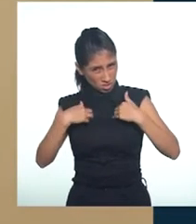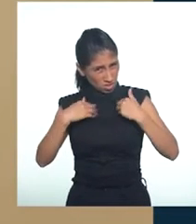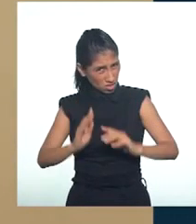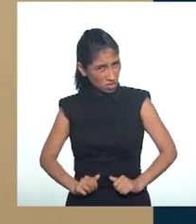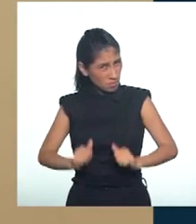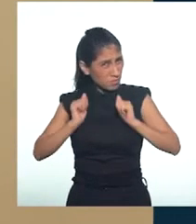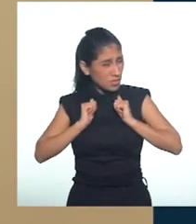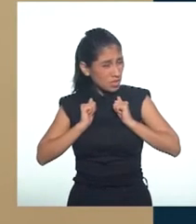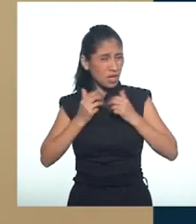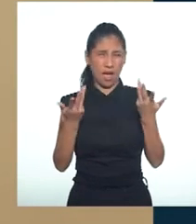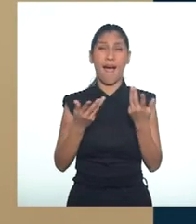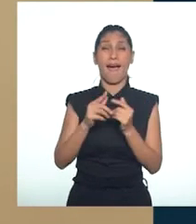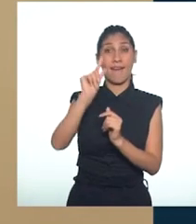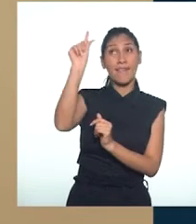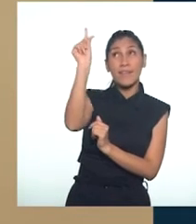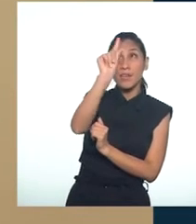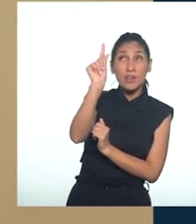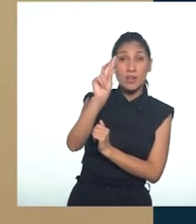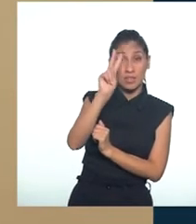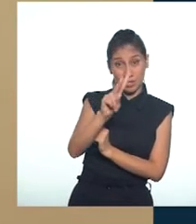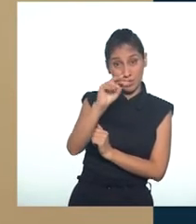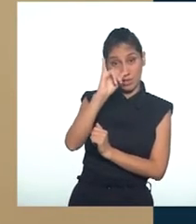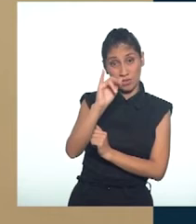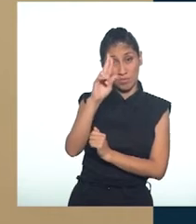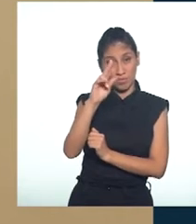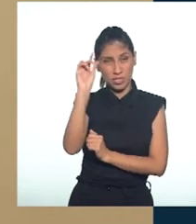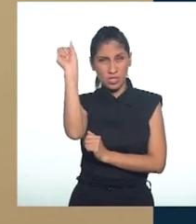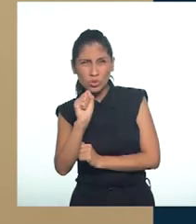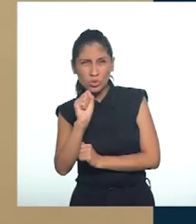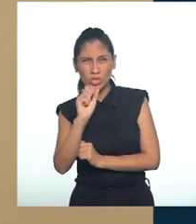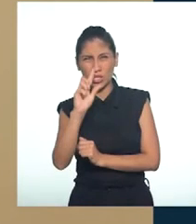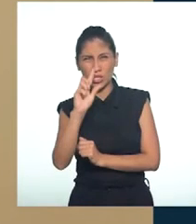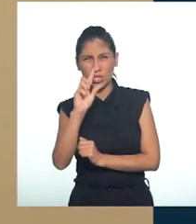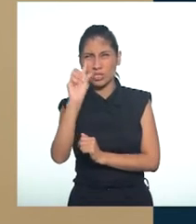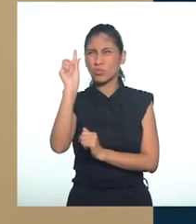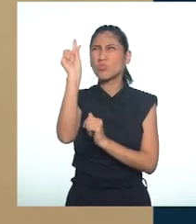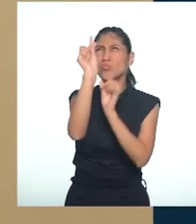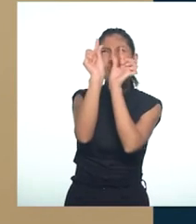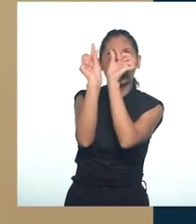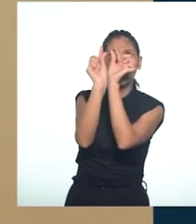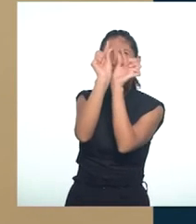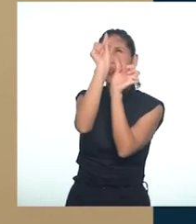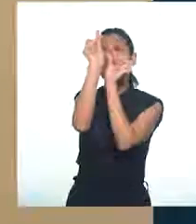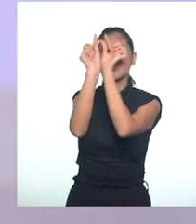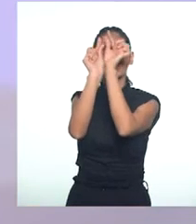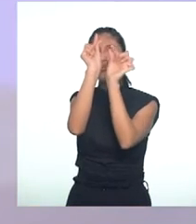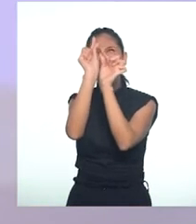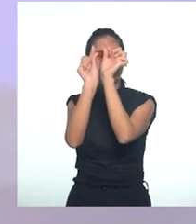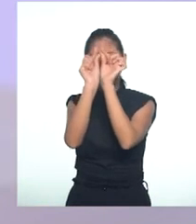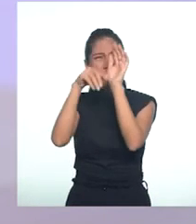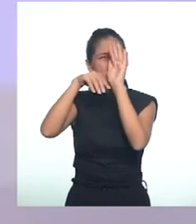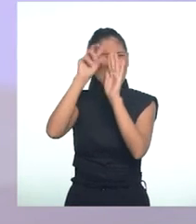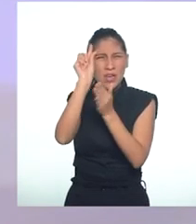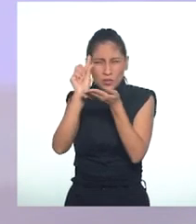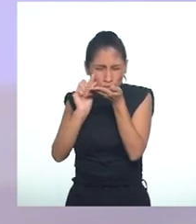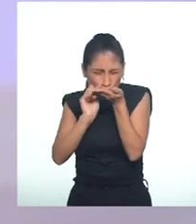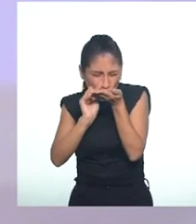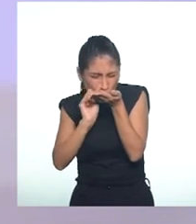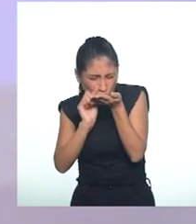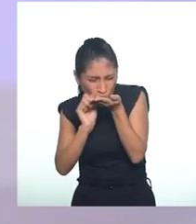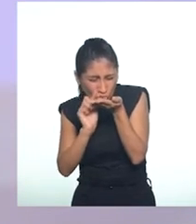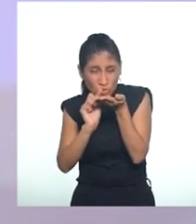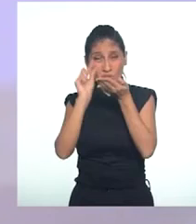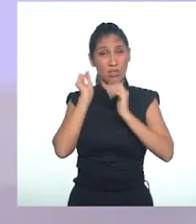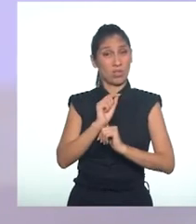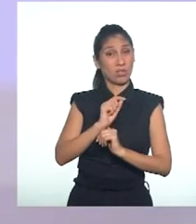que un virus es una partícula muchísimo más pequeña que una célula bacteriana. ¿Entonces es más pequeño